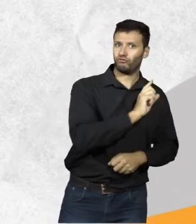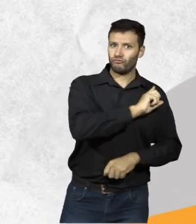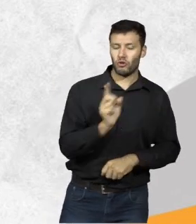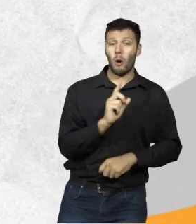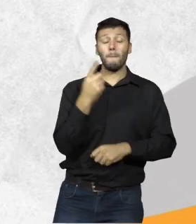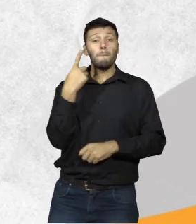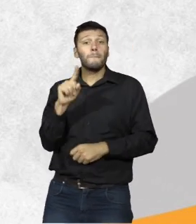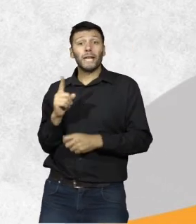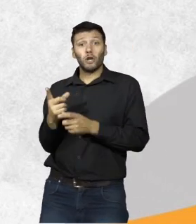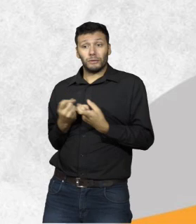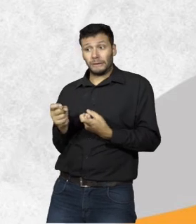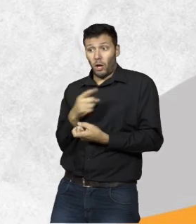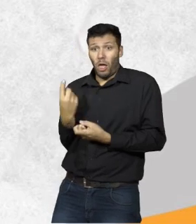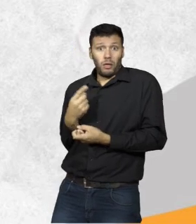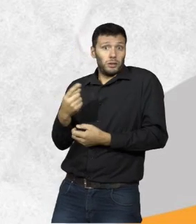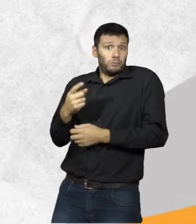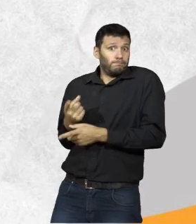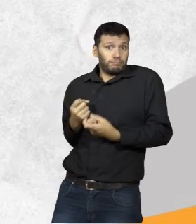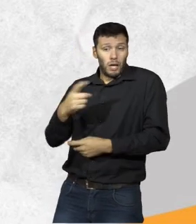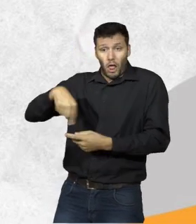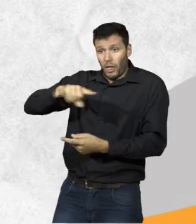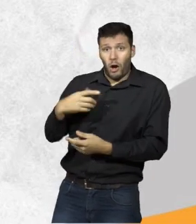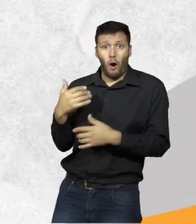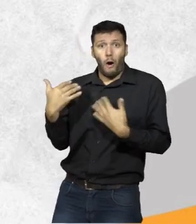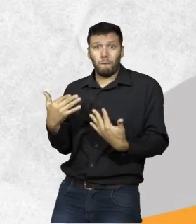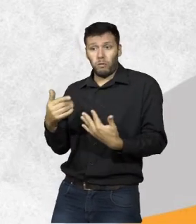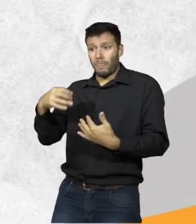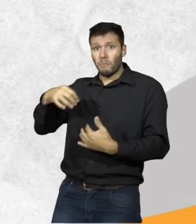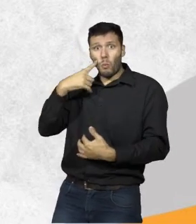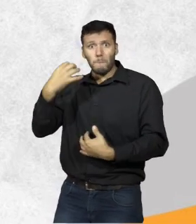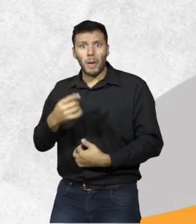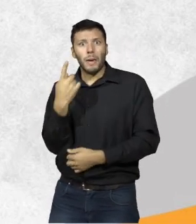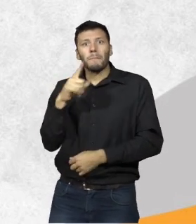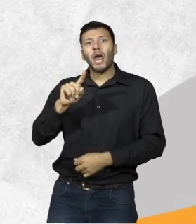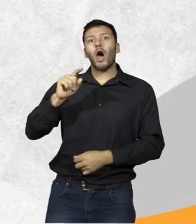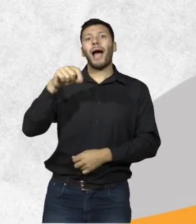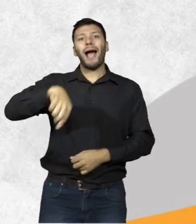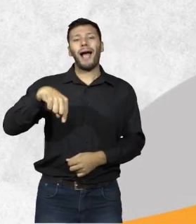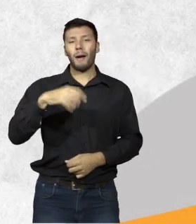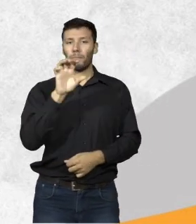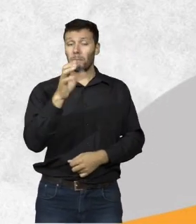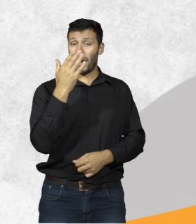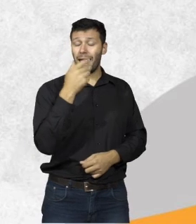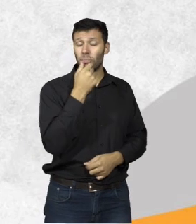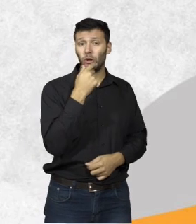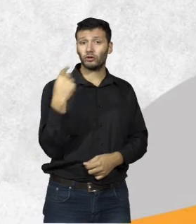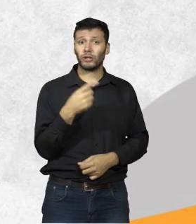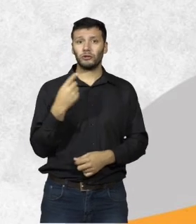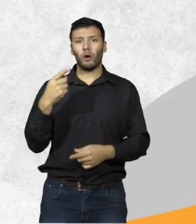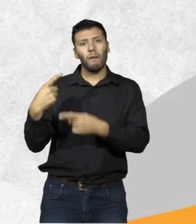las necesidades presentes. Cuando en la provincia de Mendoza tuvimos un debate muy fuerte por el tema del